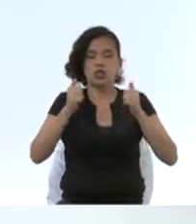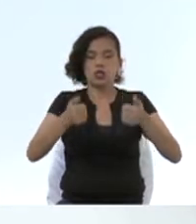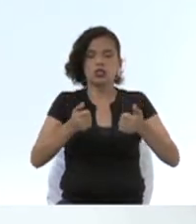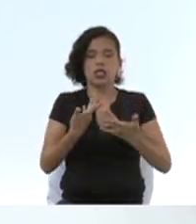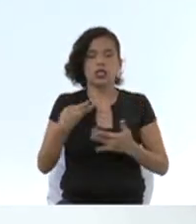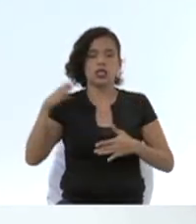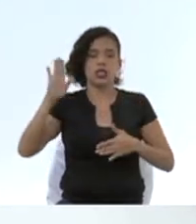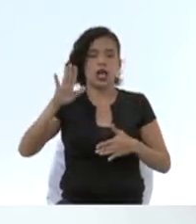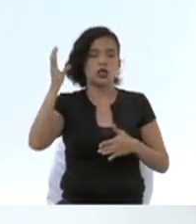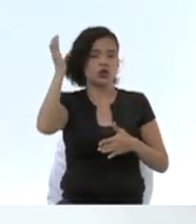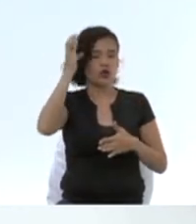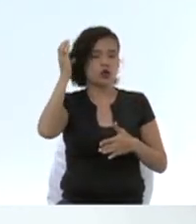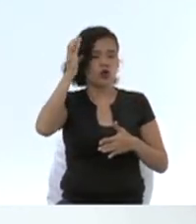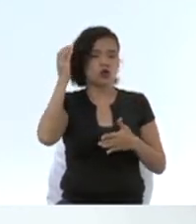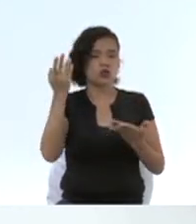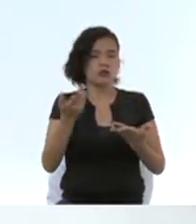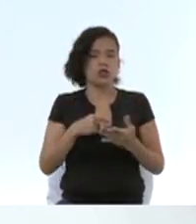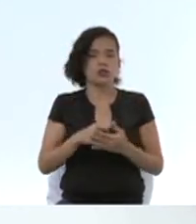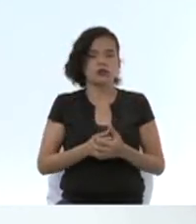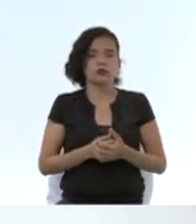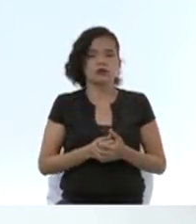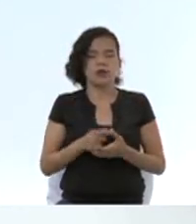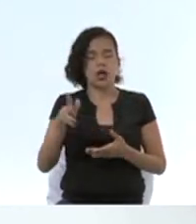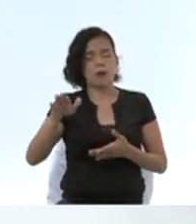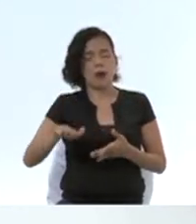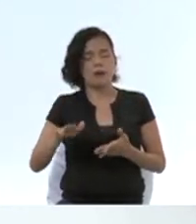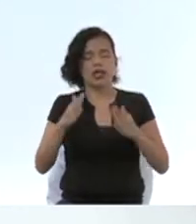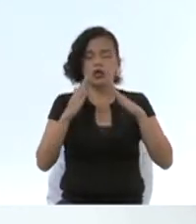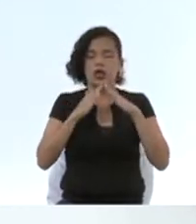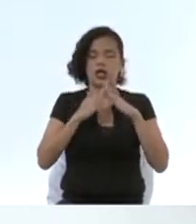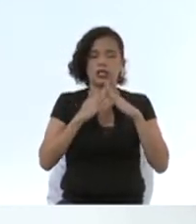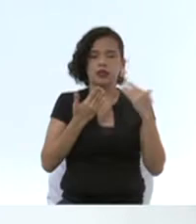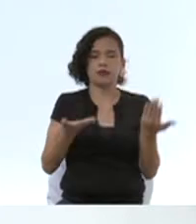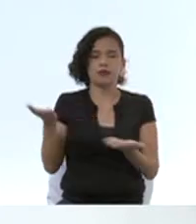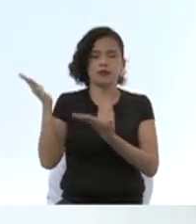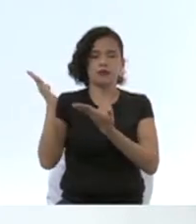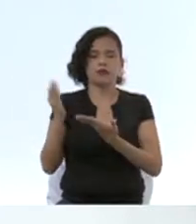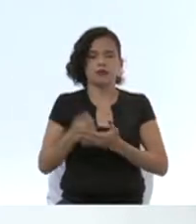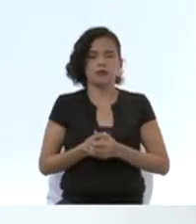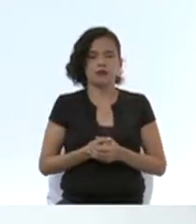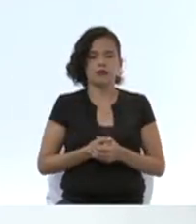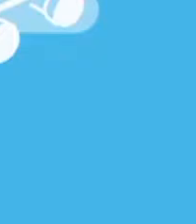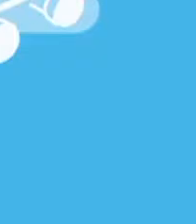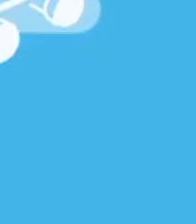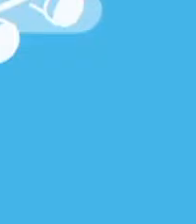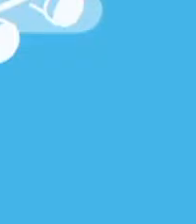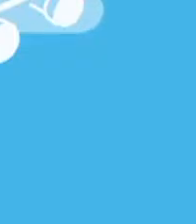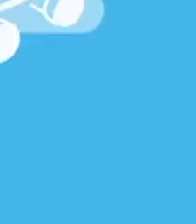vendrá impartiendo todo su conocimiento sobre este tema para los más pequeñitos de la casa. ¡Bienvenida!